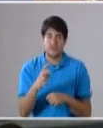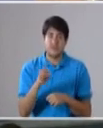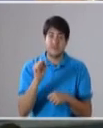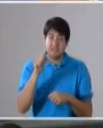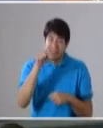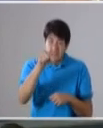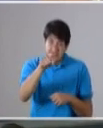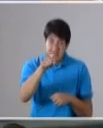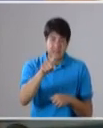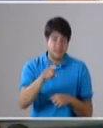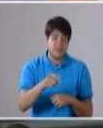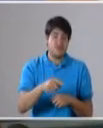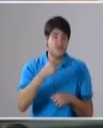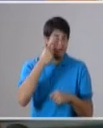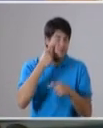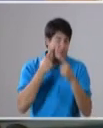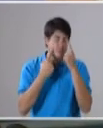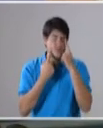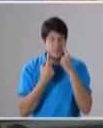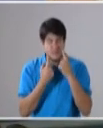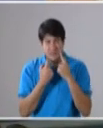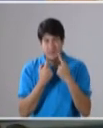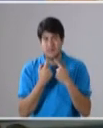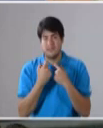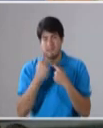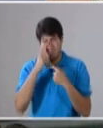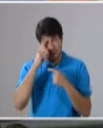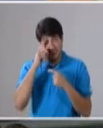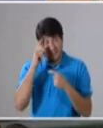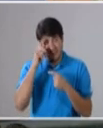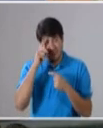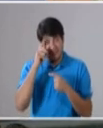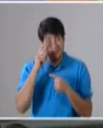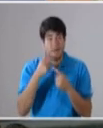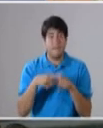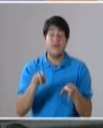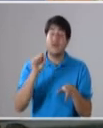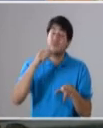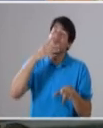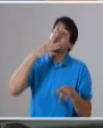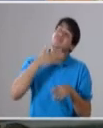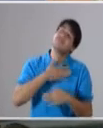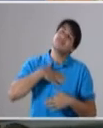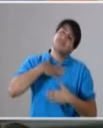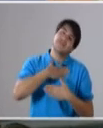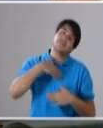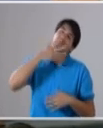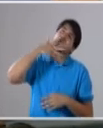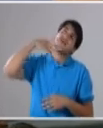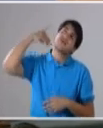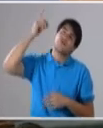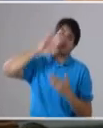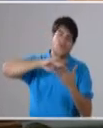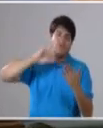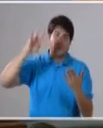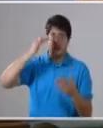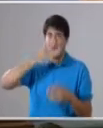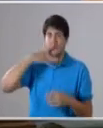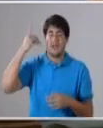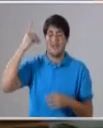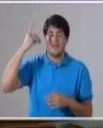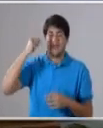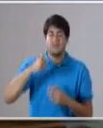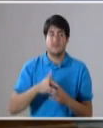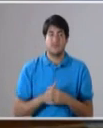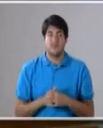eso causa lágrimas, si esa música causa lágrimas, sino que si agrada a Dios, gloria a Dios en las alturas.